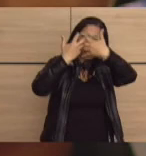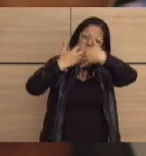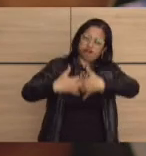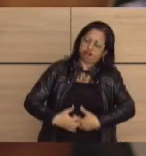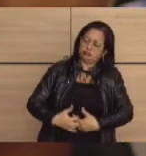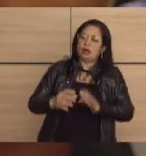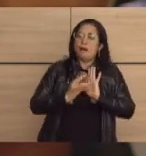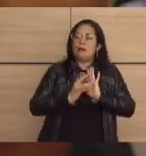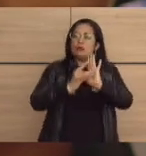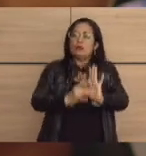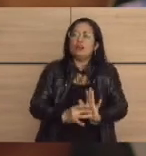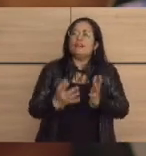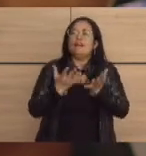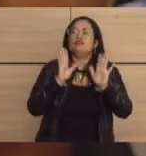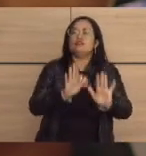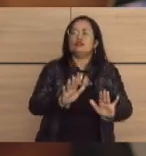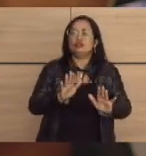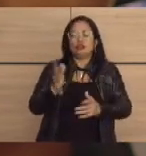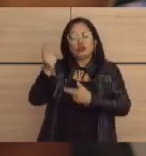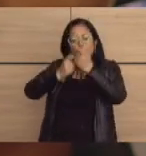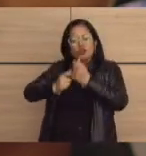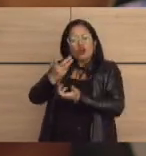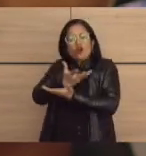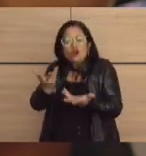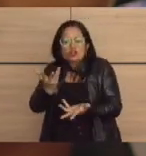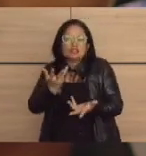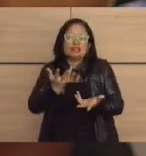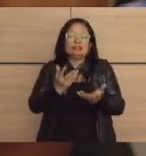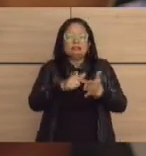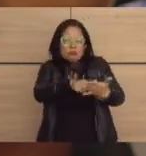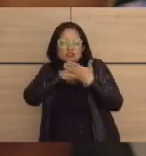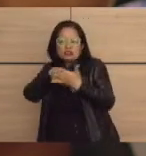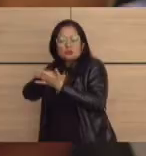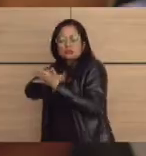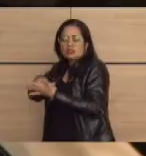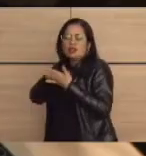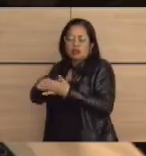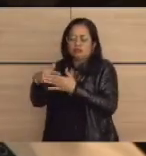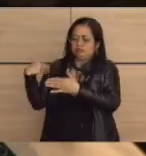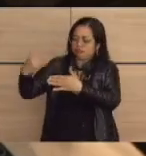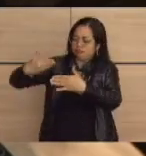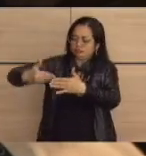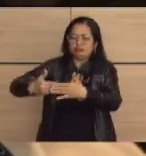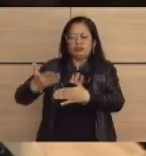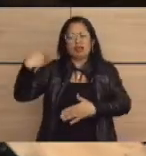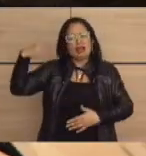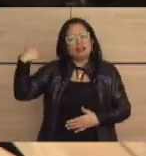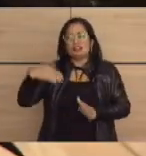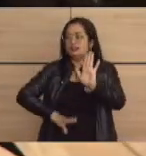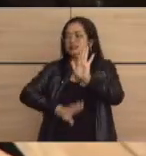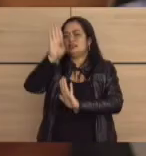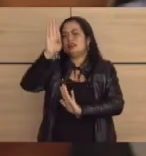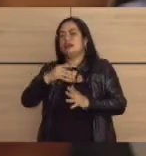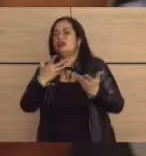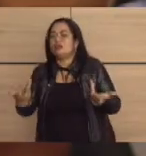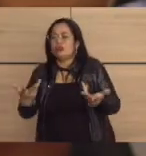y de la sociedad de consumo, que se nos vendió hace medio siglo como el desarrollo, lo que había que